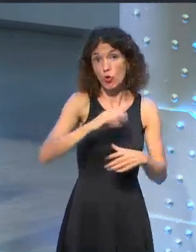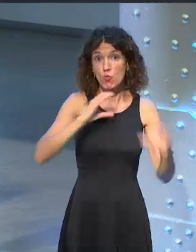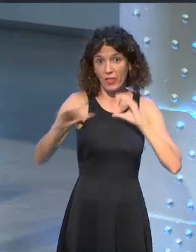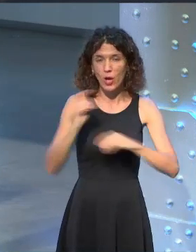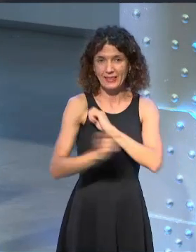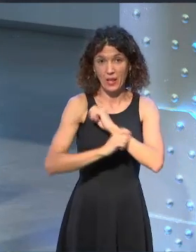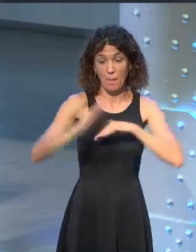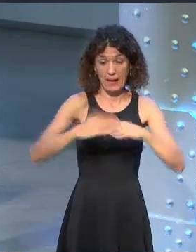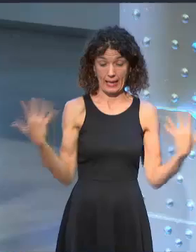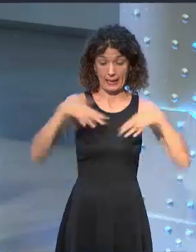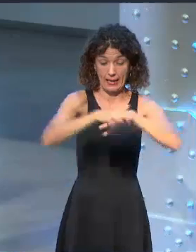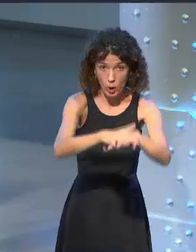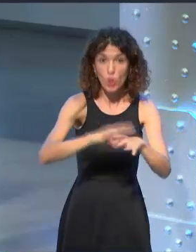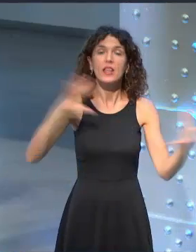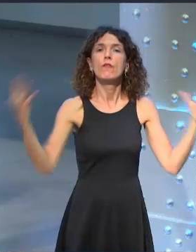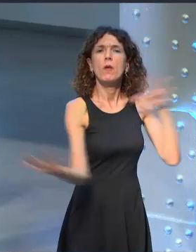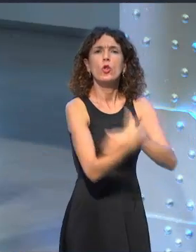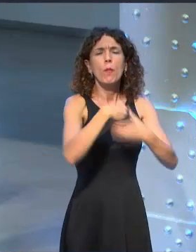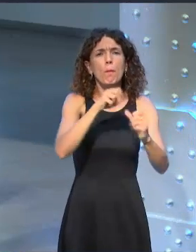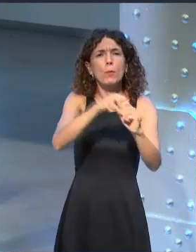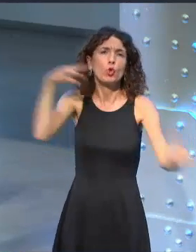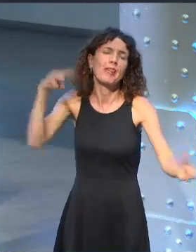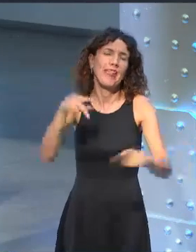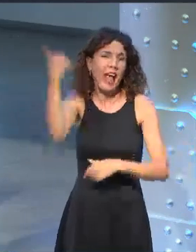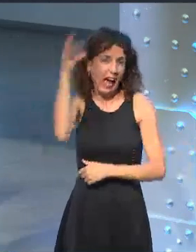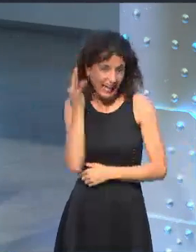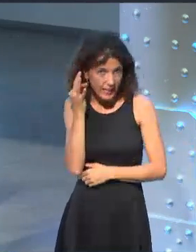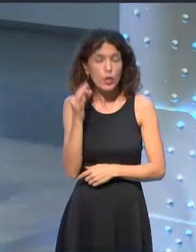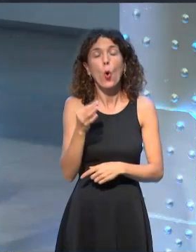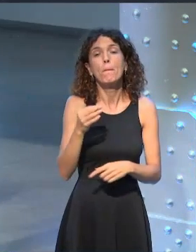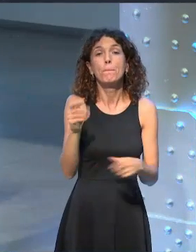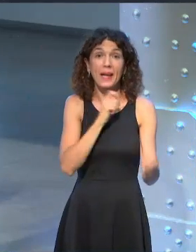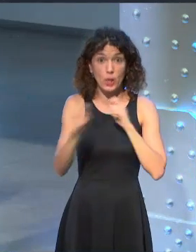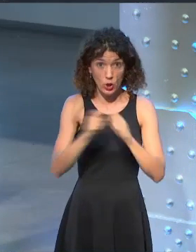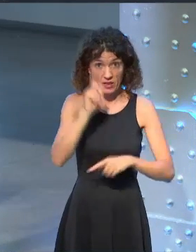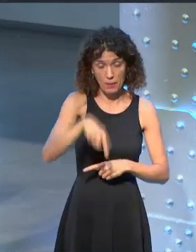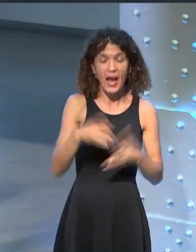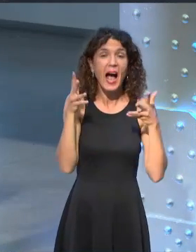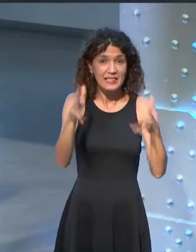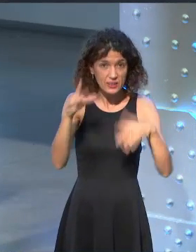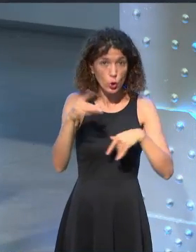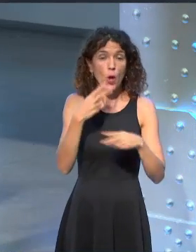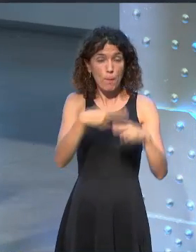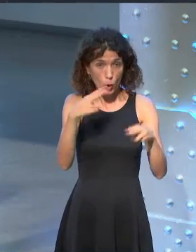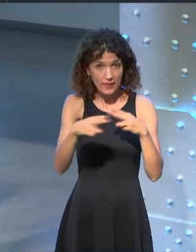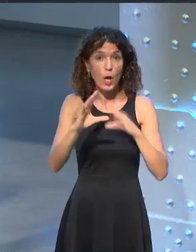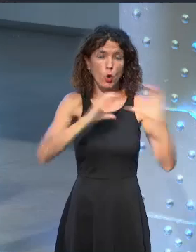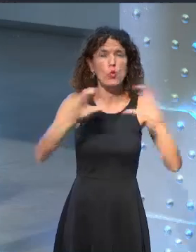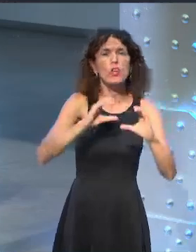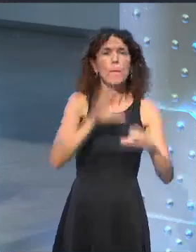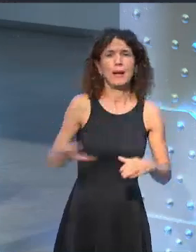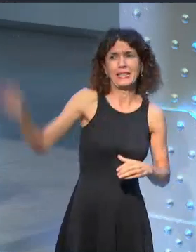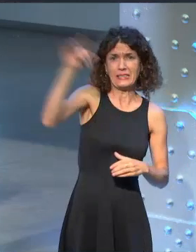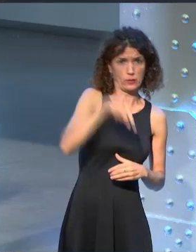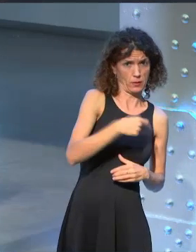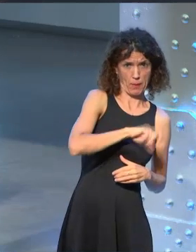la integración y la transformación desde la perspectiva de género. Es periodista, es asesora política de comunicación en muchos países, no